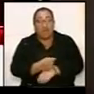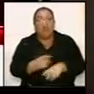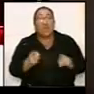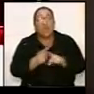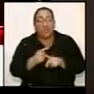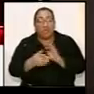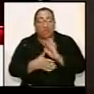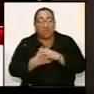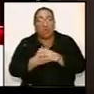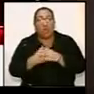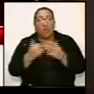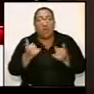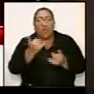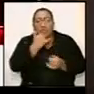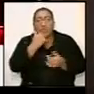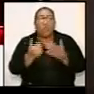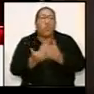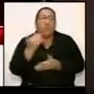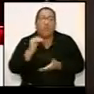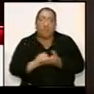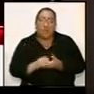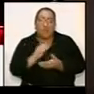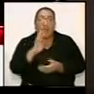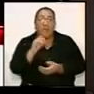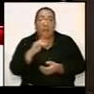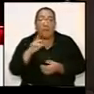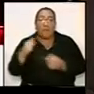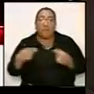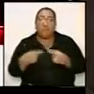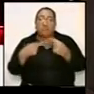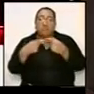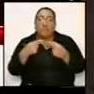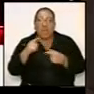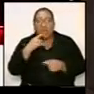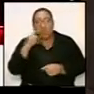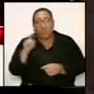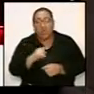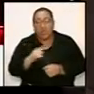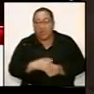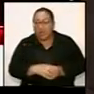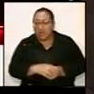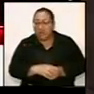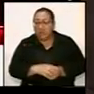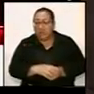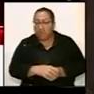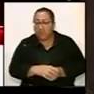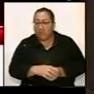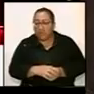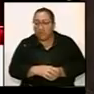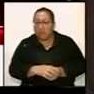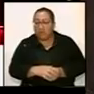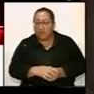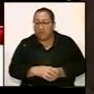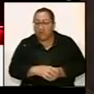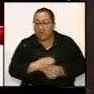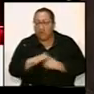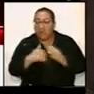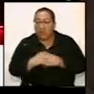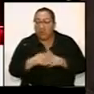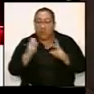luz de lo que hoy ocurre nuevamente en Las Bambas. Es urgente institucionalizar un